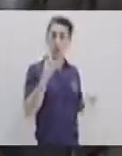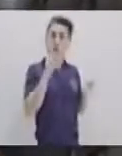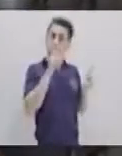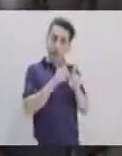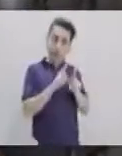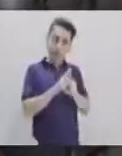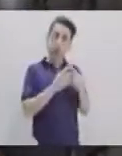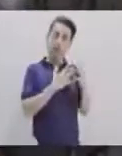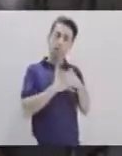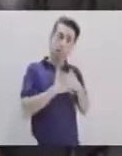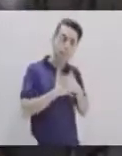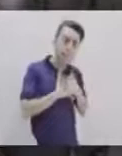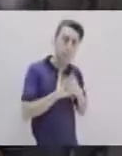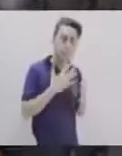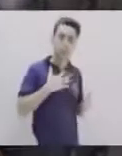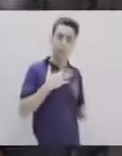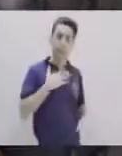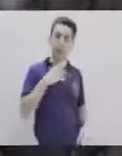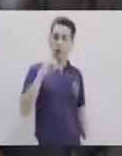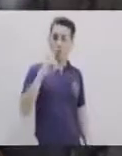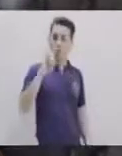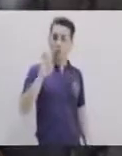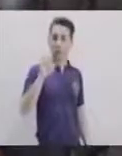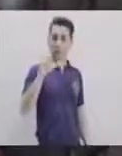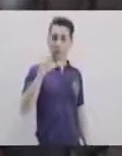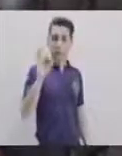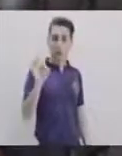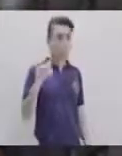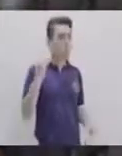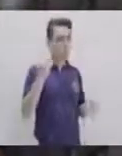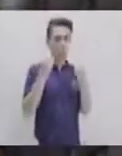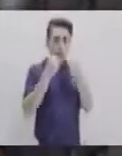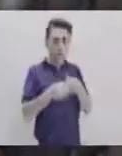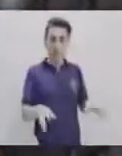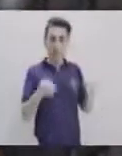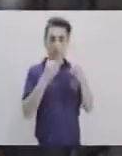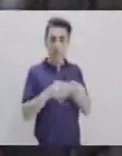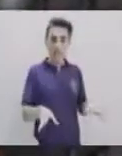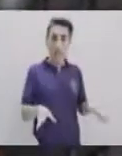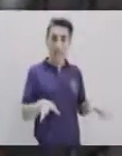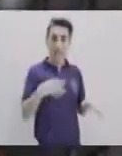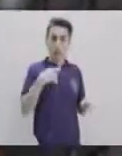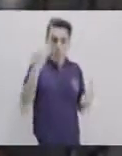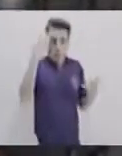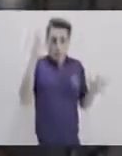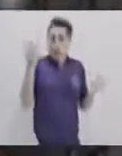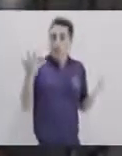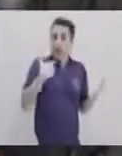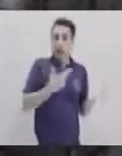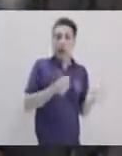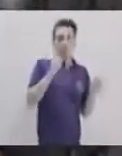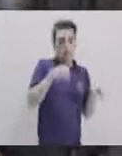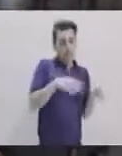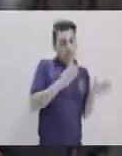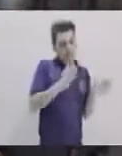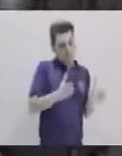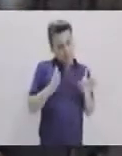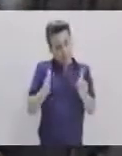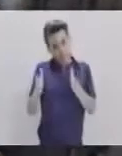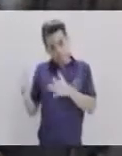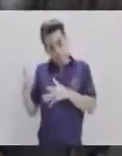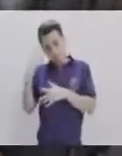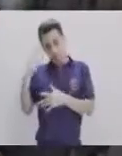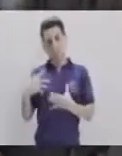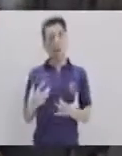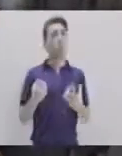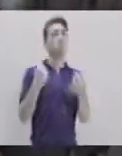esas pérdidas, todas esas cosas que no te esperabas en la vida, necesitas pasar por procesos para sanar. Y aquí